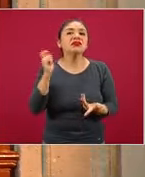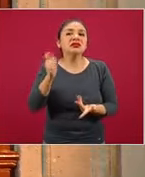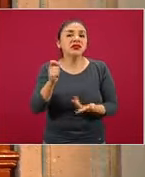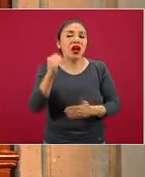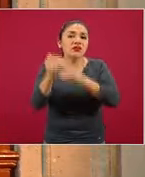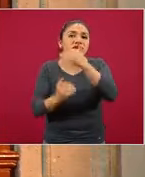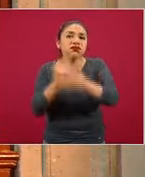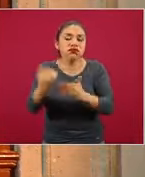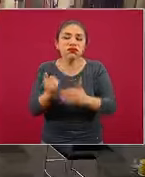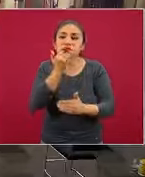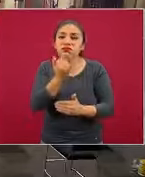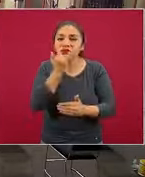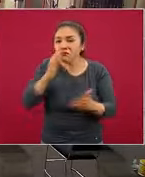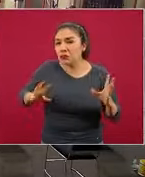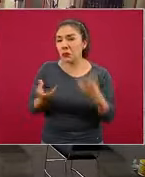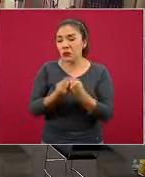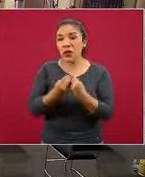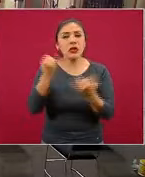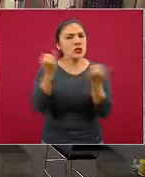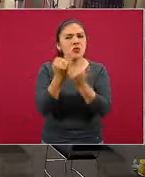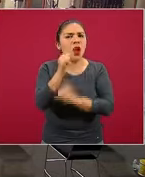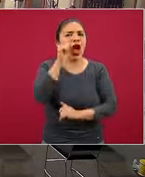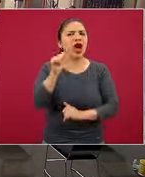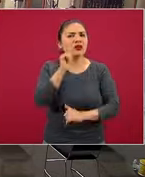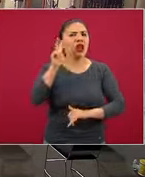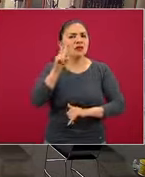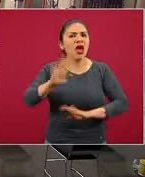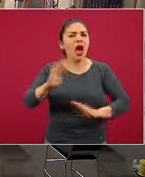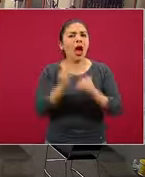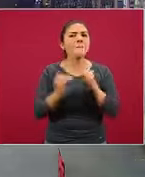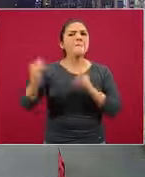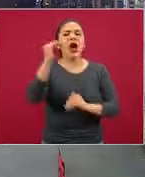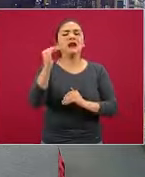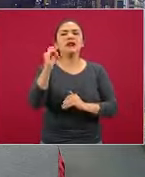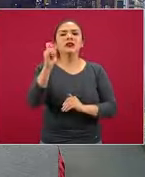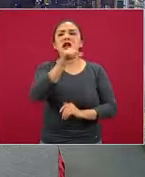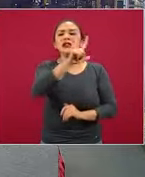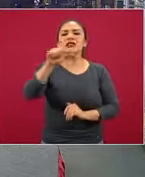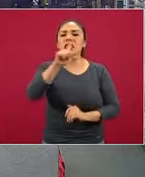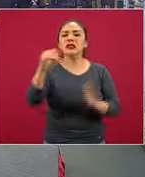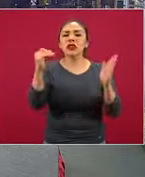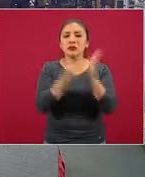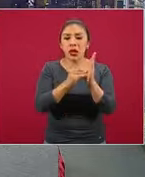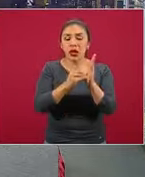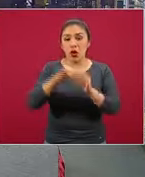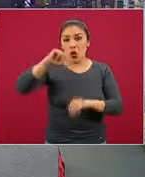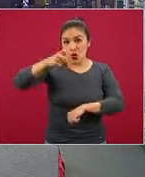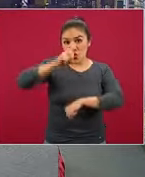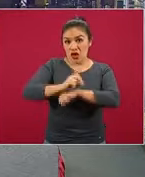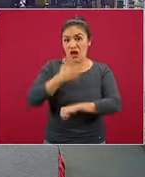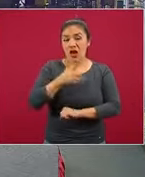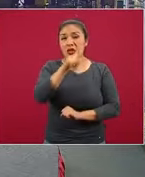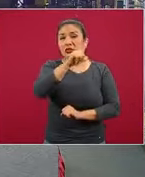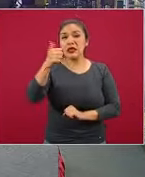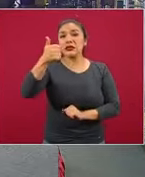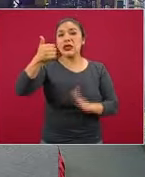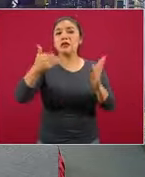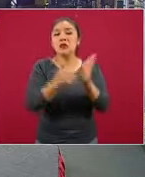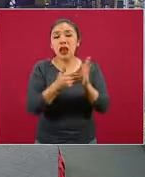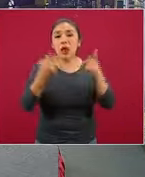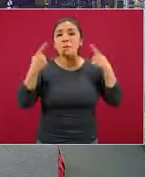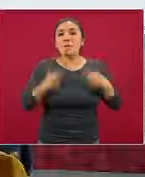casos estimados. Así también, ya desde el día de ayer superábamos las 700.000, hoy día más de 706.000